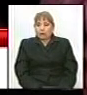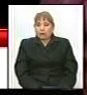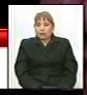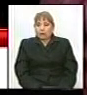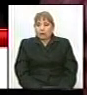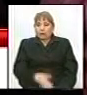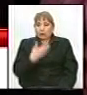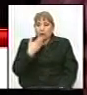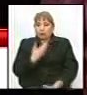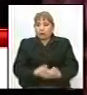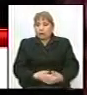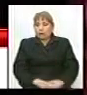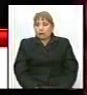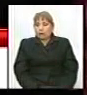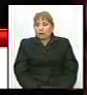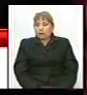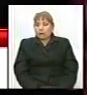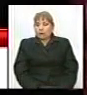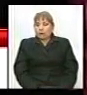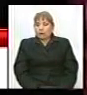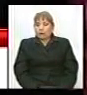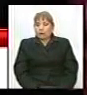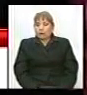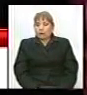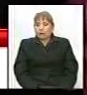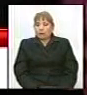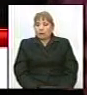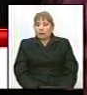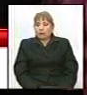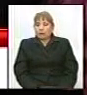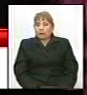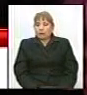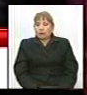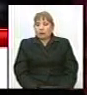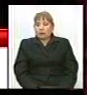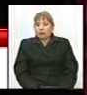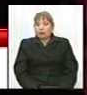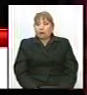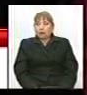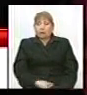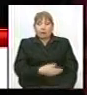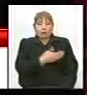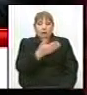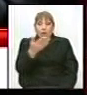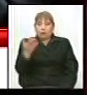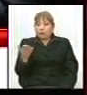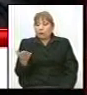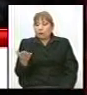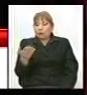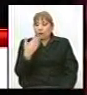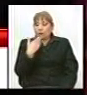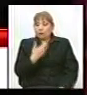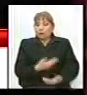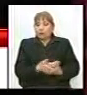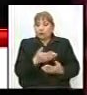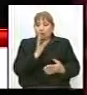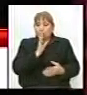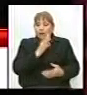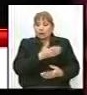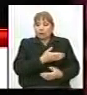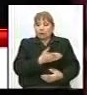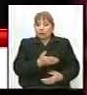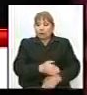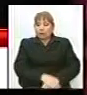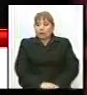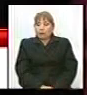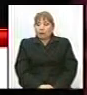Muchas gracias. Muchas gracias. Bien, si algún congresista desea tener uso de la palabra o de